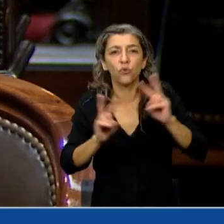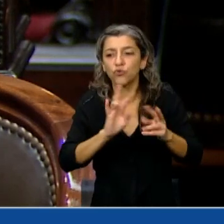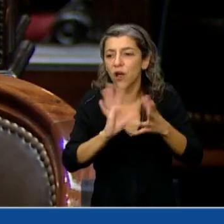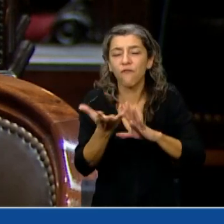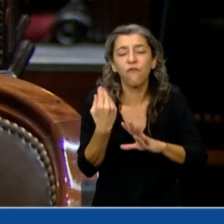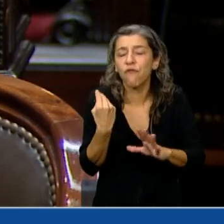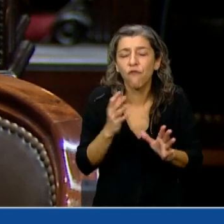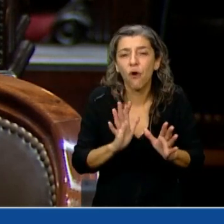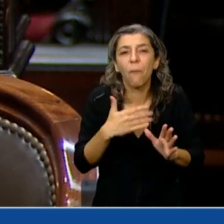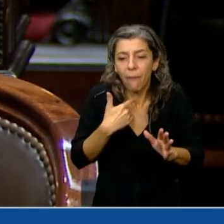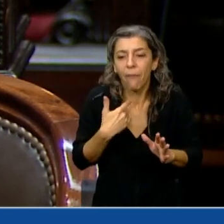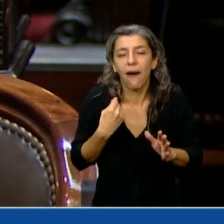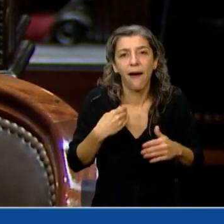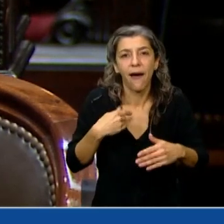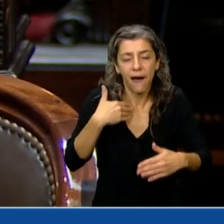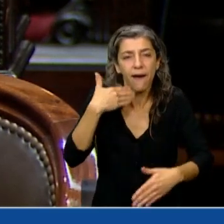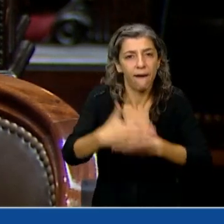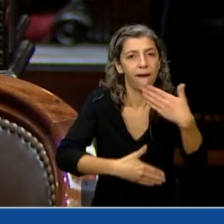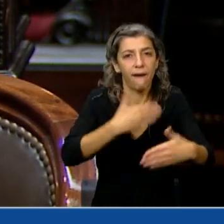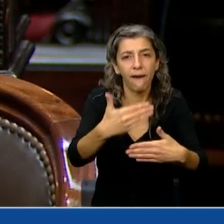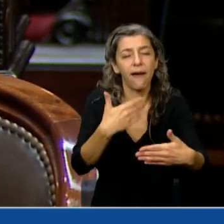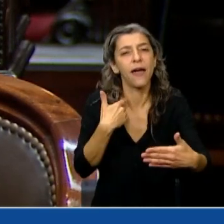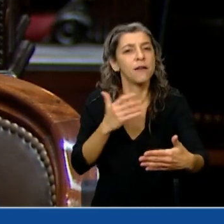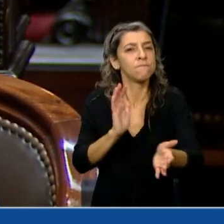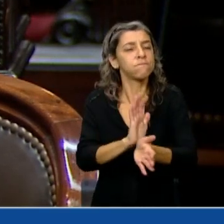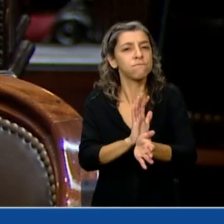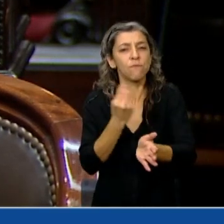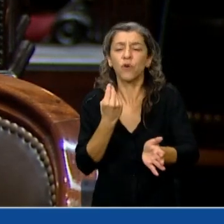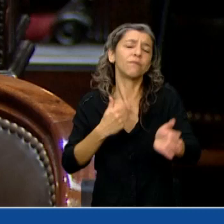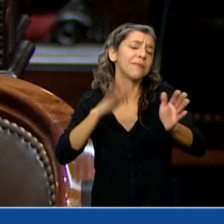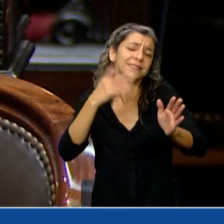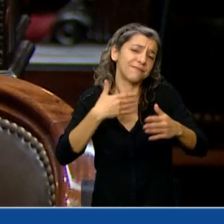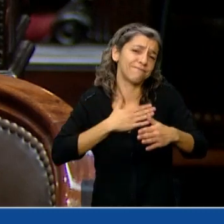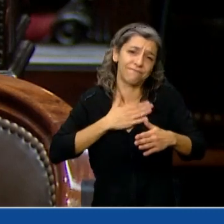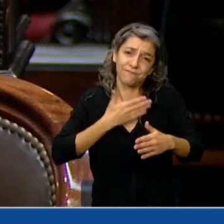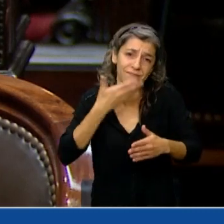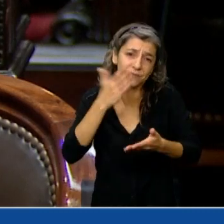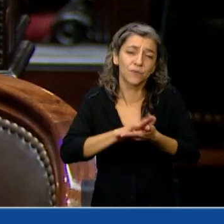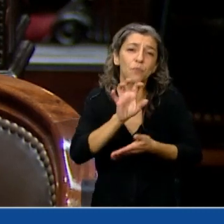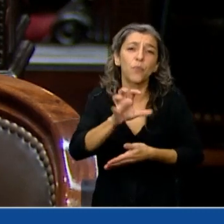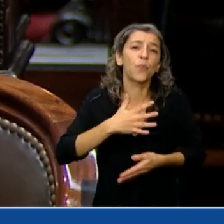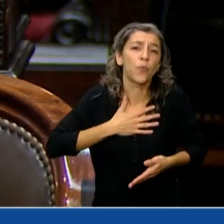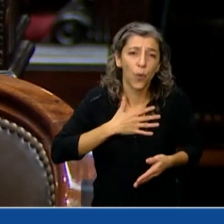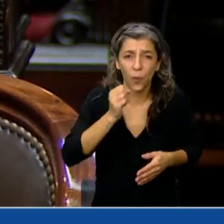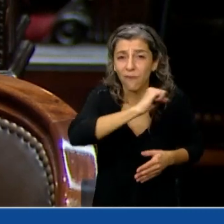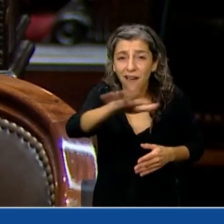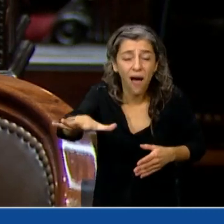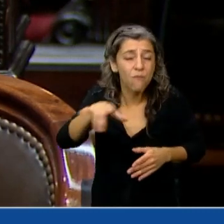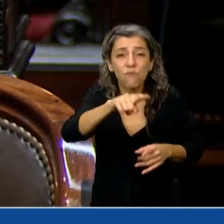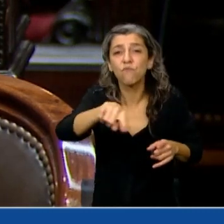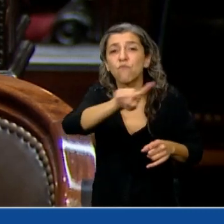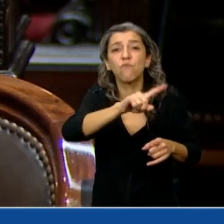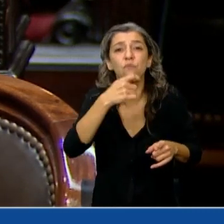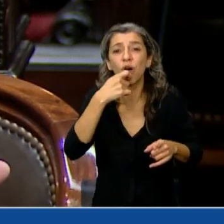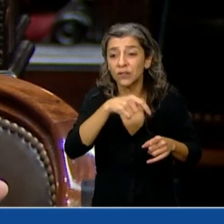el campo le sacan el pie de la cabeza, y hablo sobre todo del campo de mi provincia, produce, progresa,